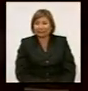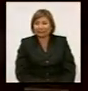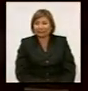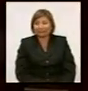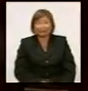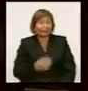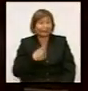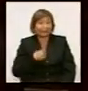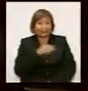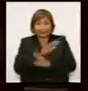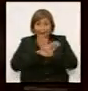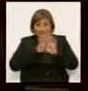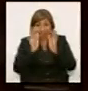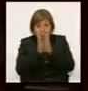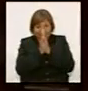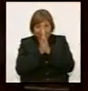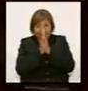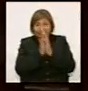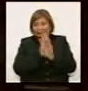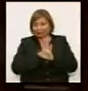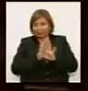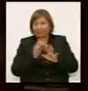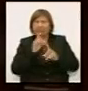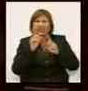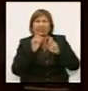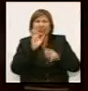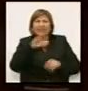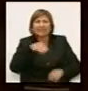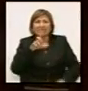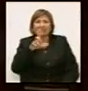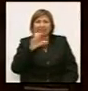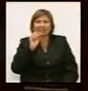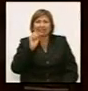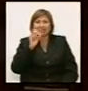Terminó la misa y le pregunté a Ledesma: